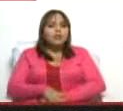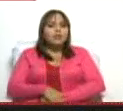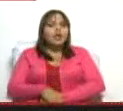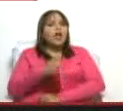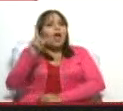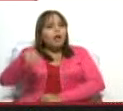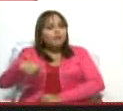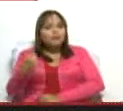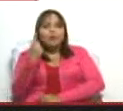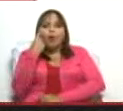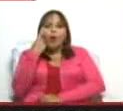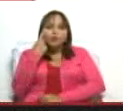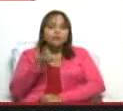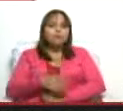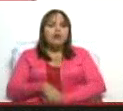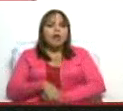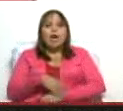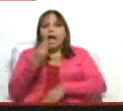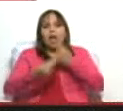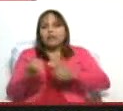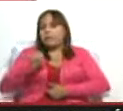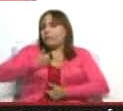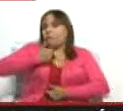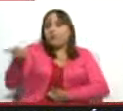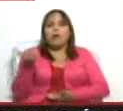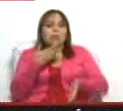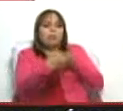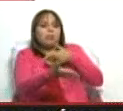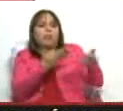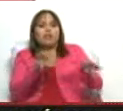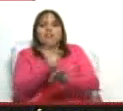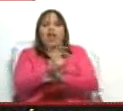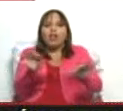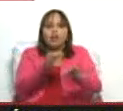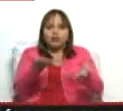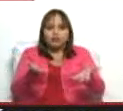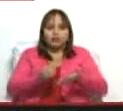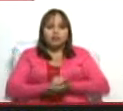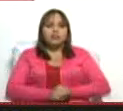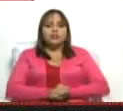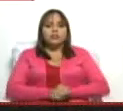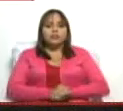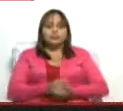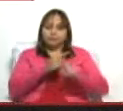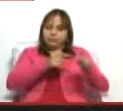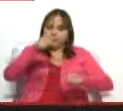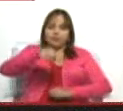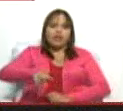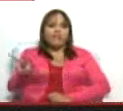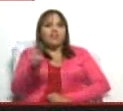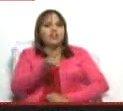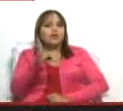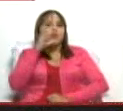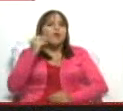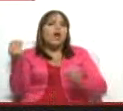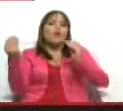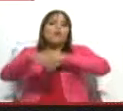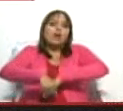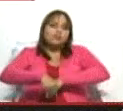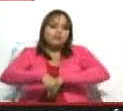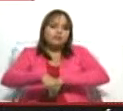acostumbrados a hacer lo que les da la gana, y nadie les dice nada. Bueno, desde aquí, desde Venezuela, rechazamos de